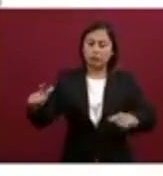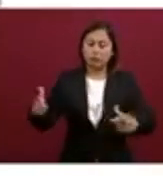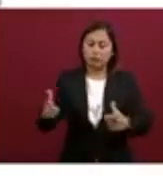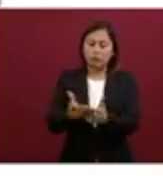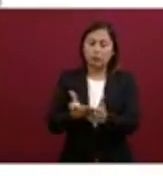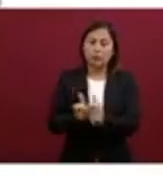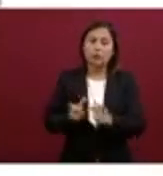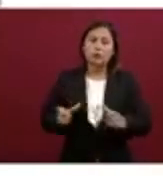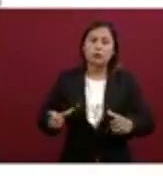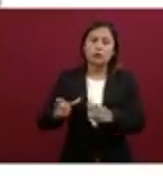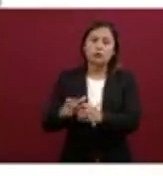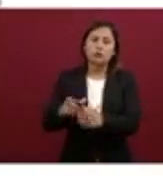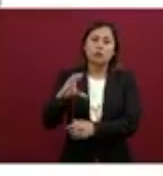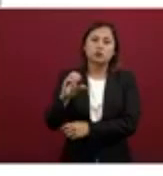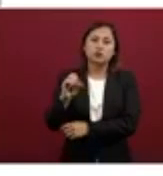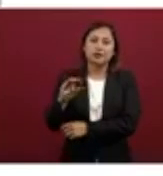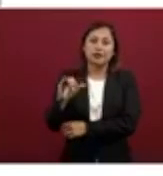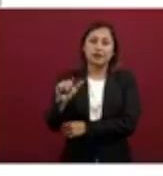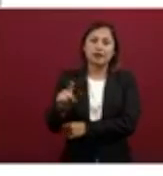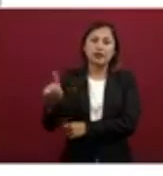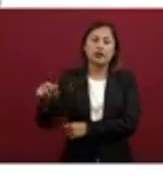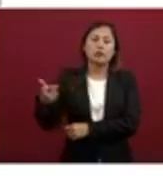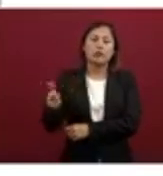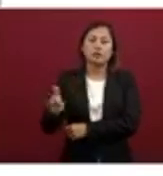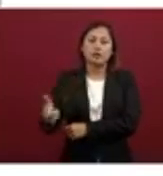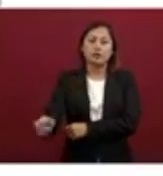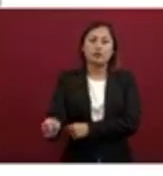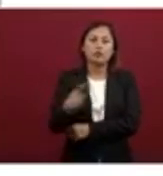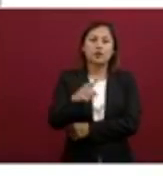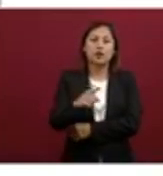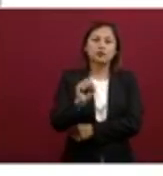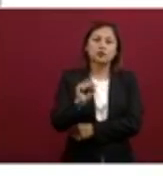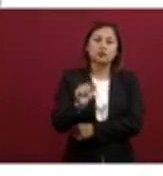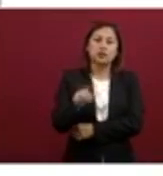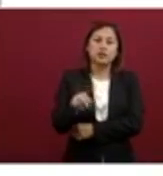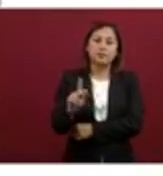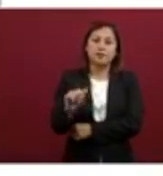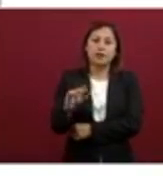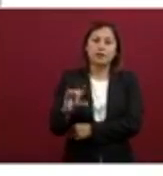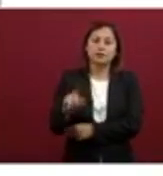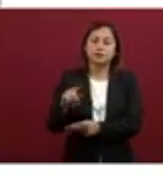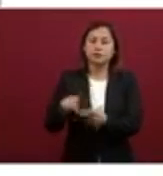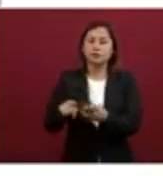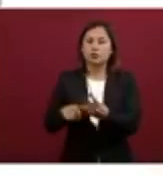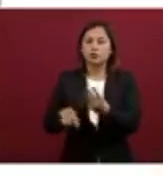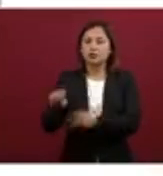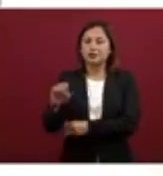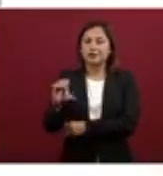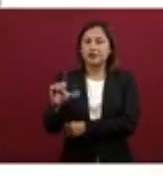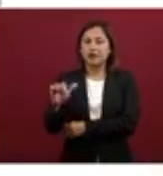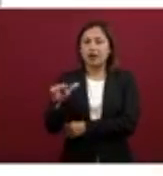Grupo Seca, con 4 gasolineras, una en San Pancho, 2 en Silao y una en Guanajuato